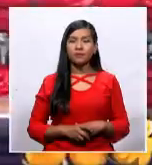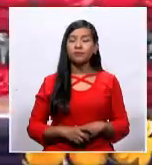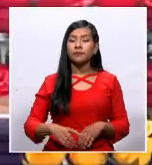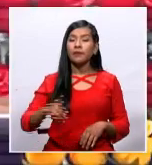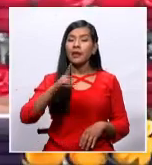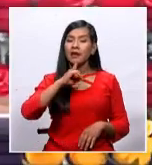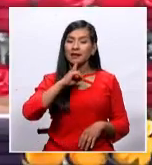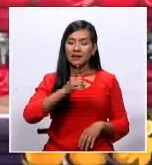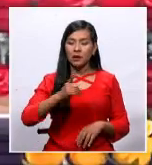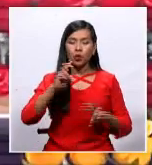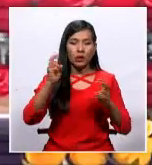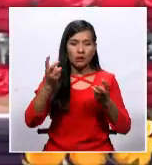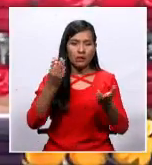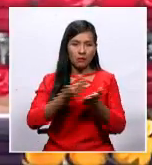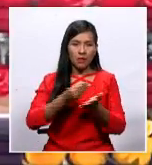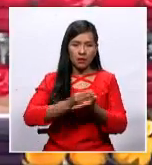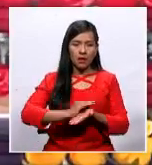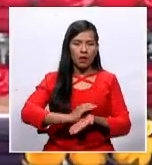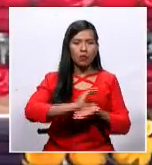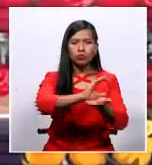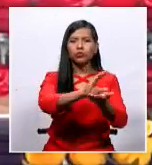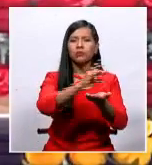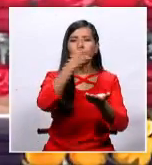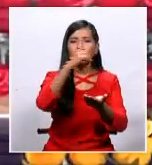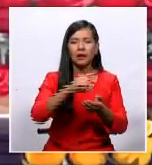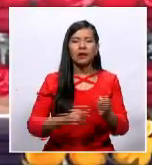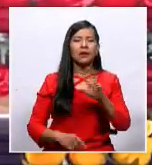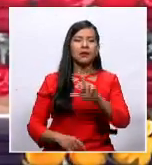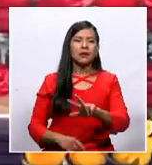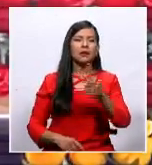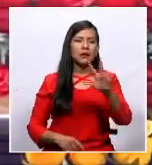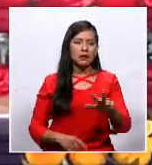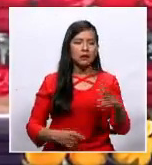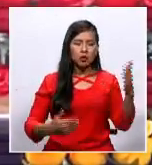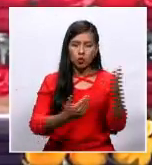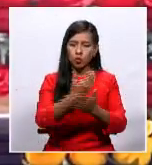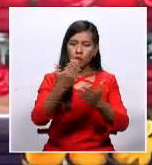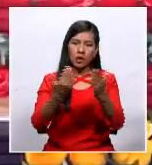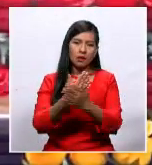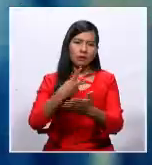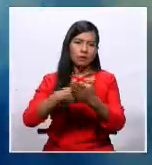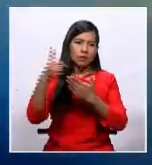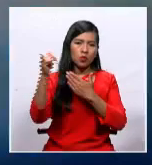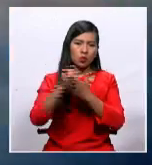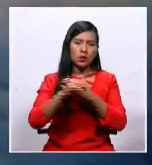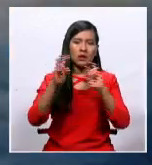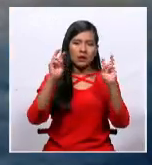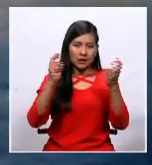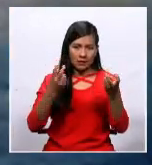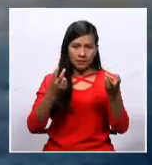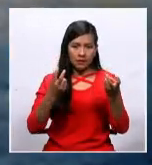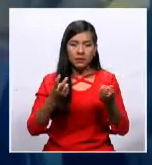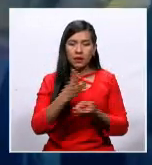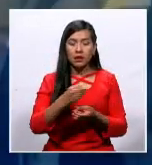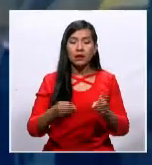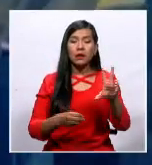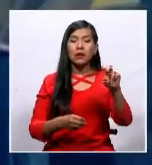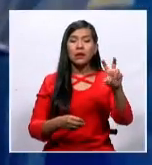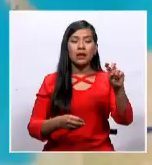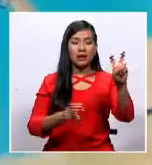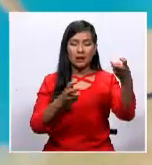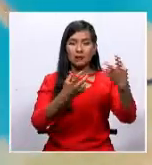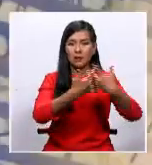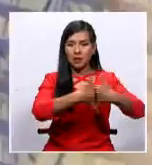Aseguran el financiamiento para implementación de 33 nuevos proyectos, de los cuales 30 son